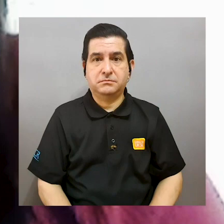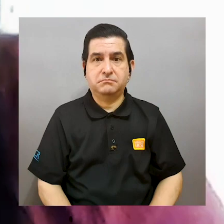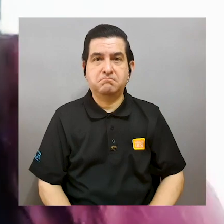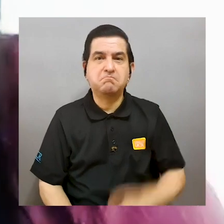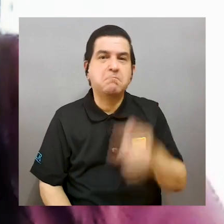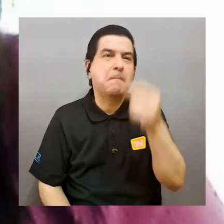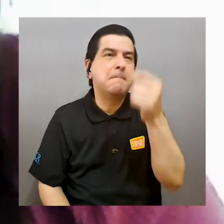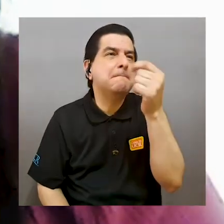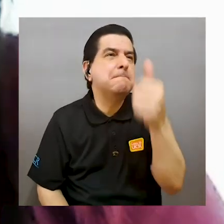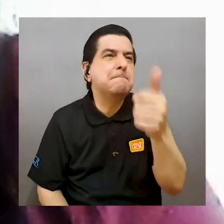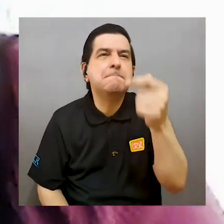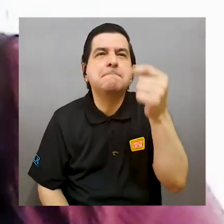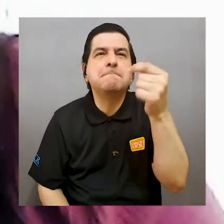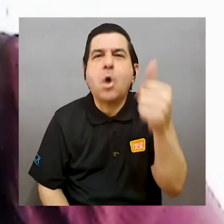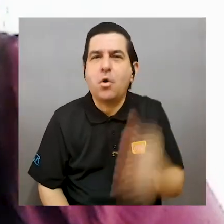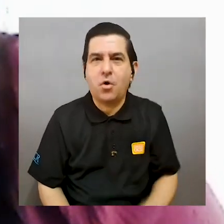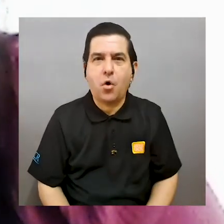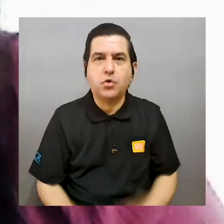toman pocos